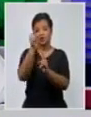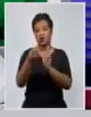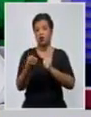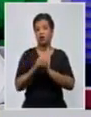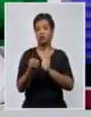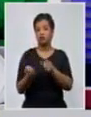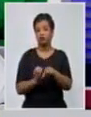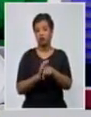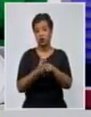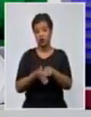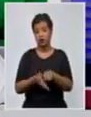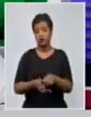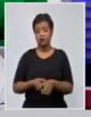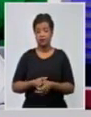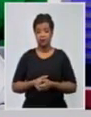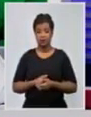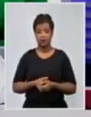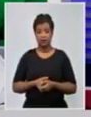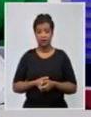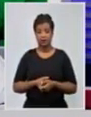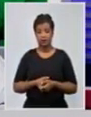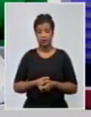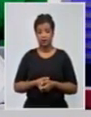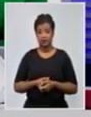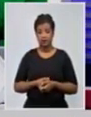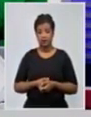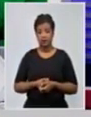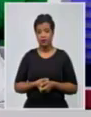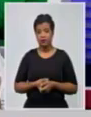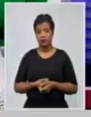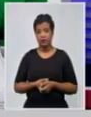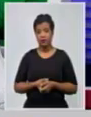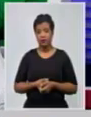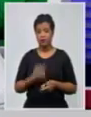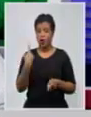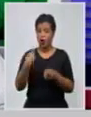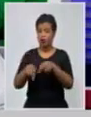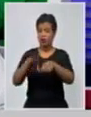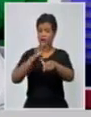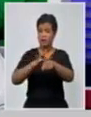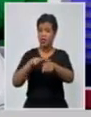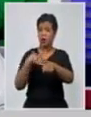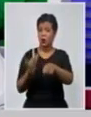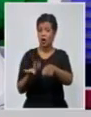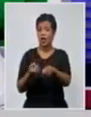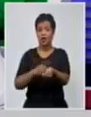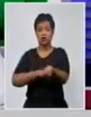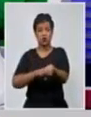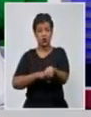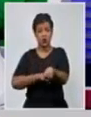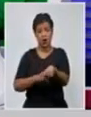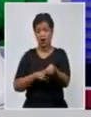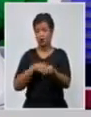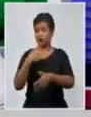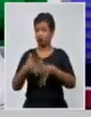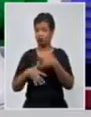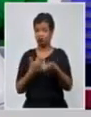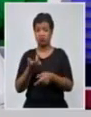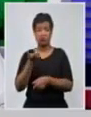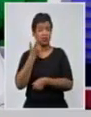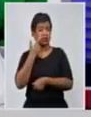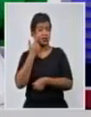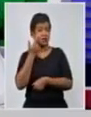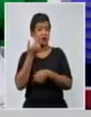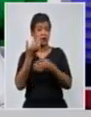previamente. Tiene como enfermedades asociadas una diabetes mellitus. Fíjense que esto también